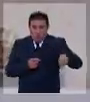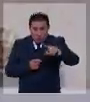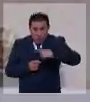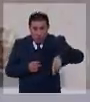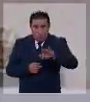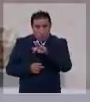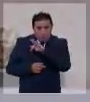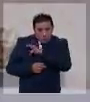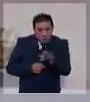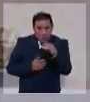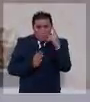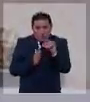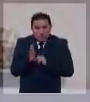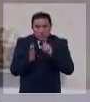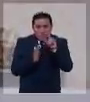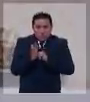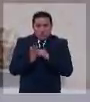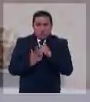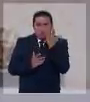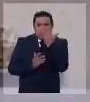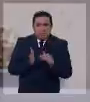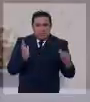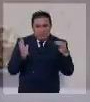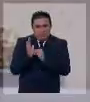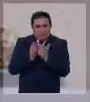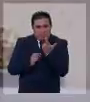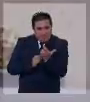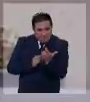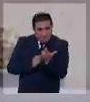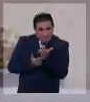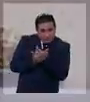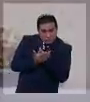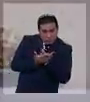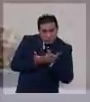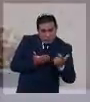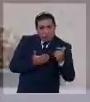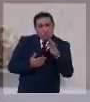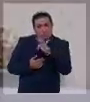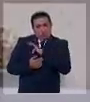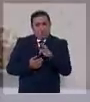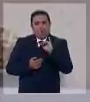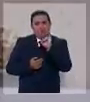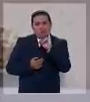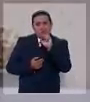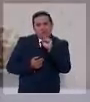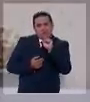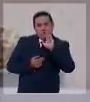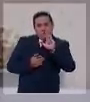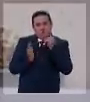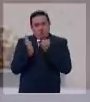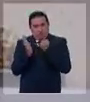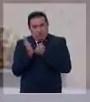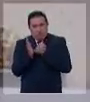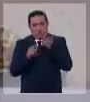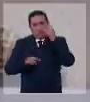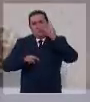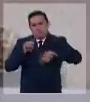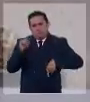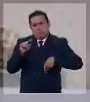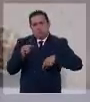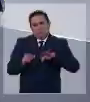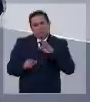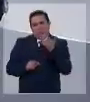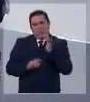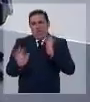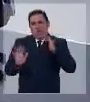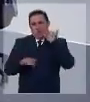mes les quitemos el impuesto sobre la renta. Quizá no lo saben, pero sus jefes, sus patrones, retienen